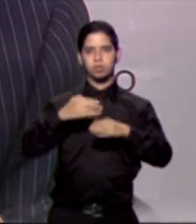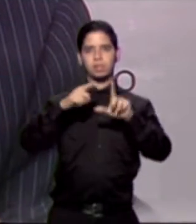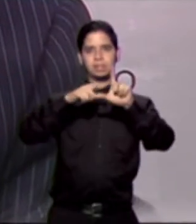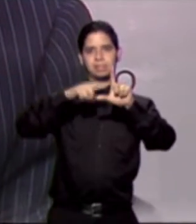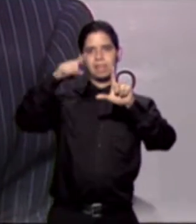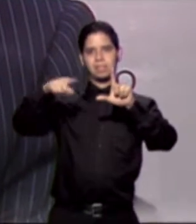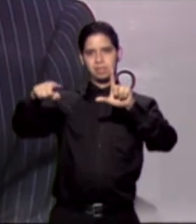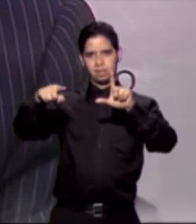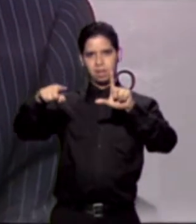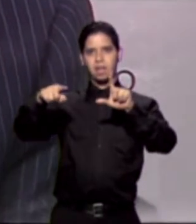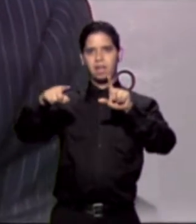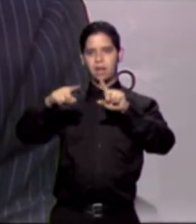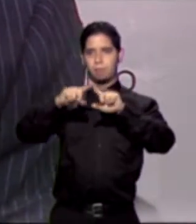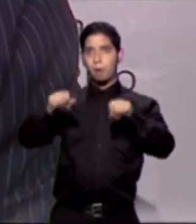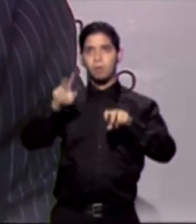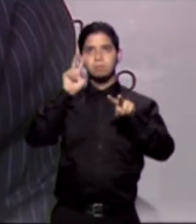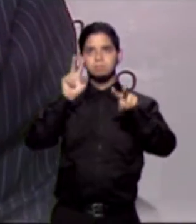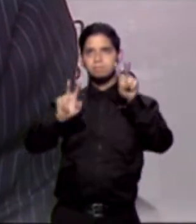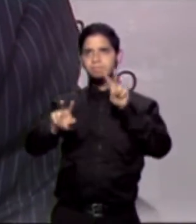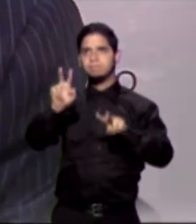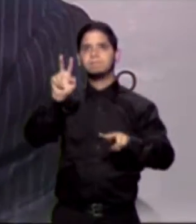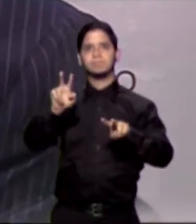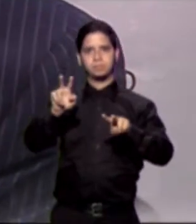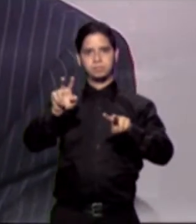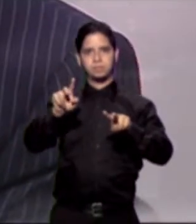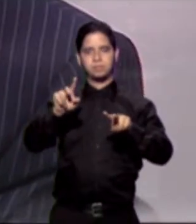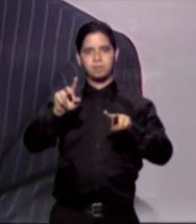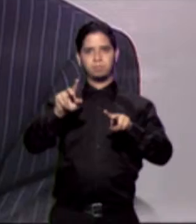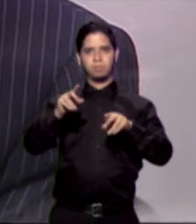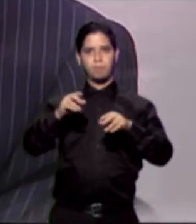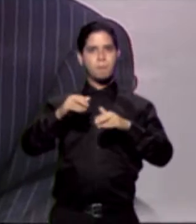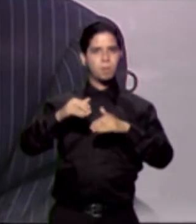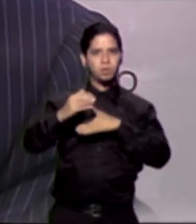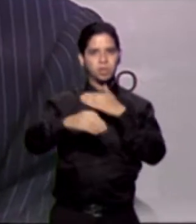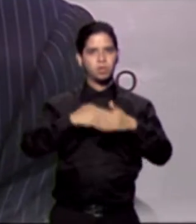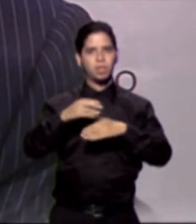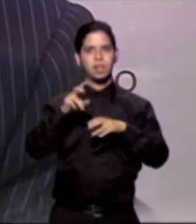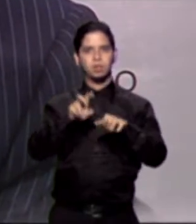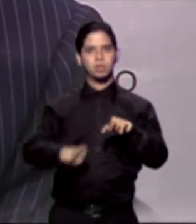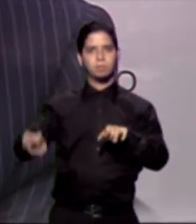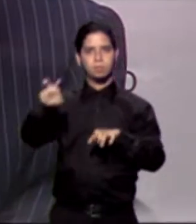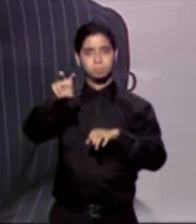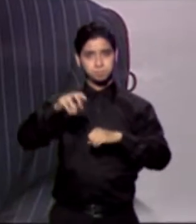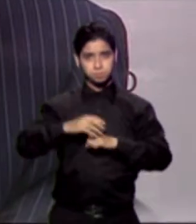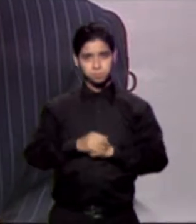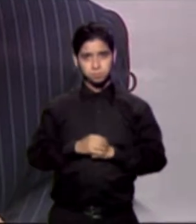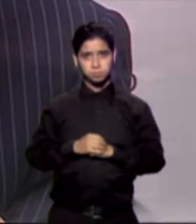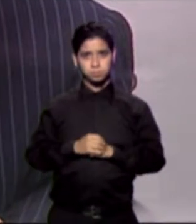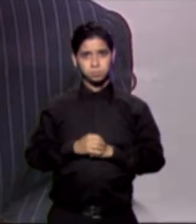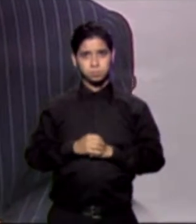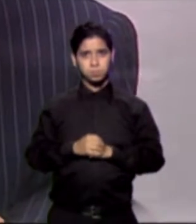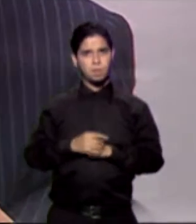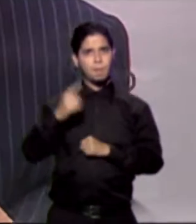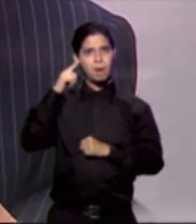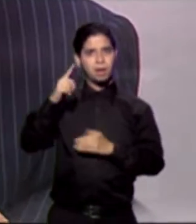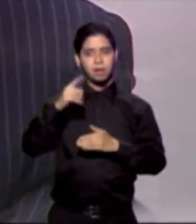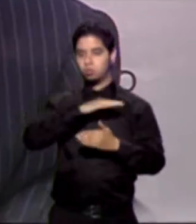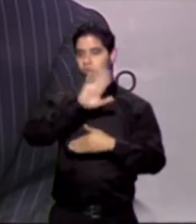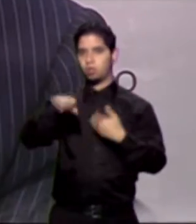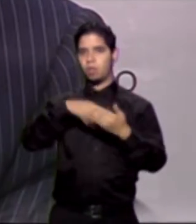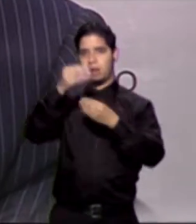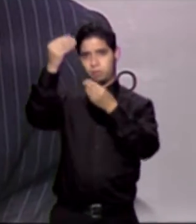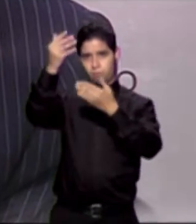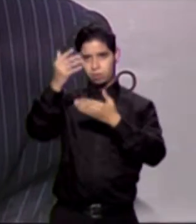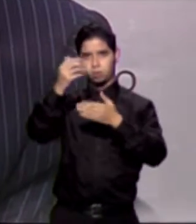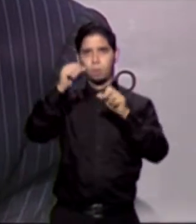Es una definición, ¿verdad?, donde realmente podamos agregar toda la data de todas las